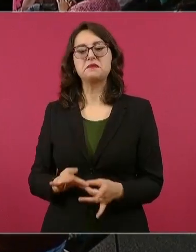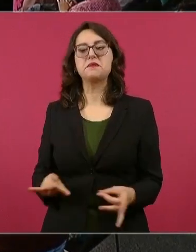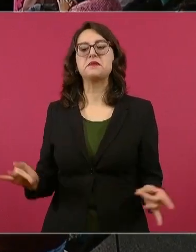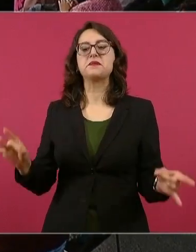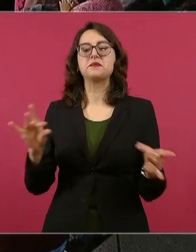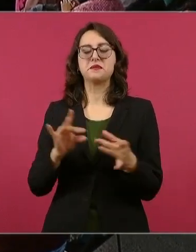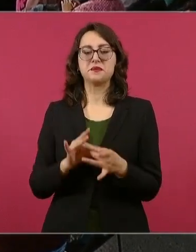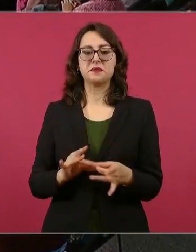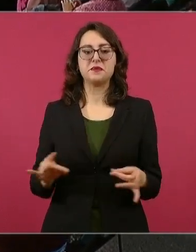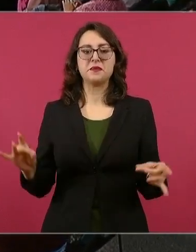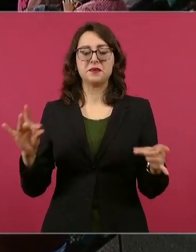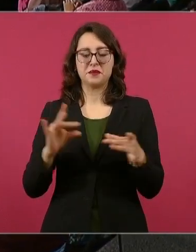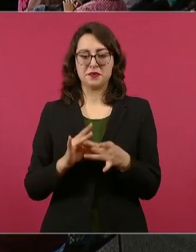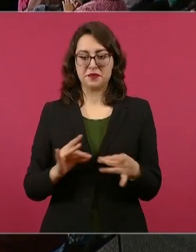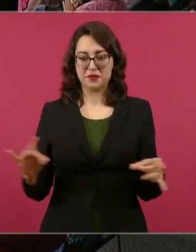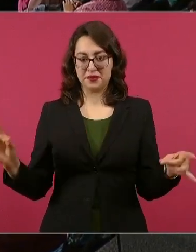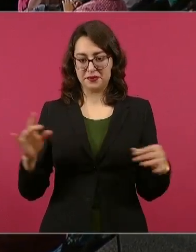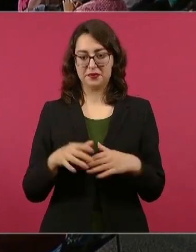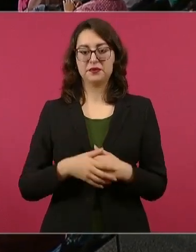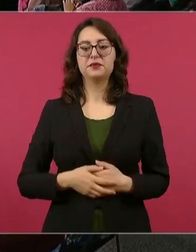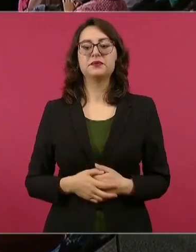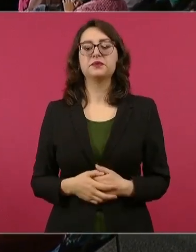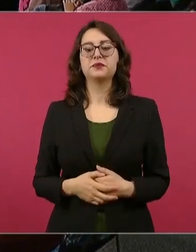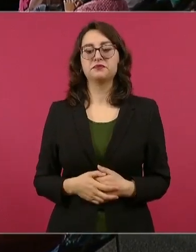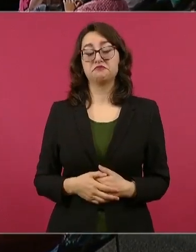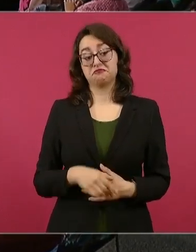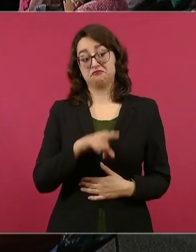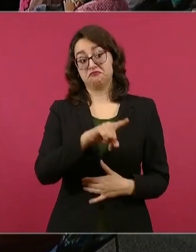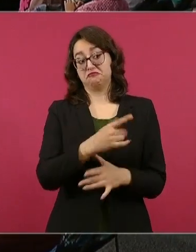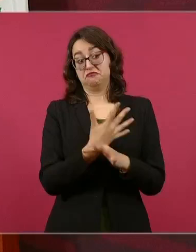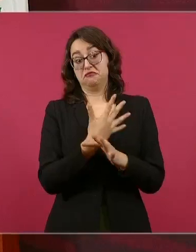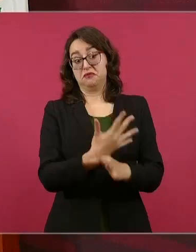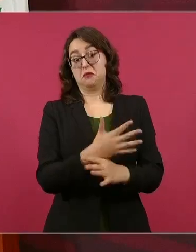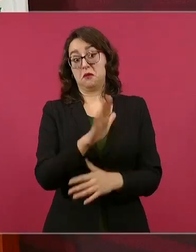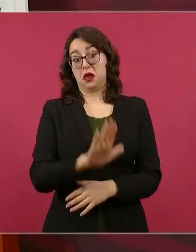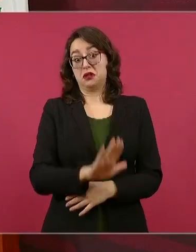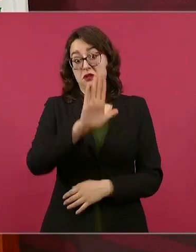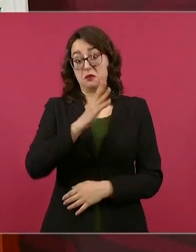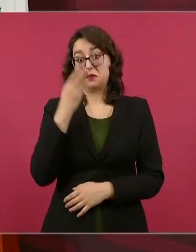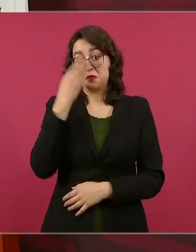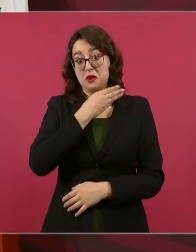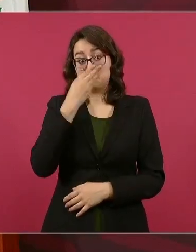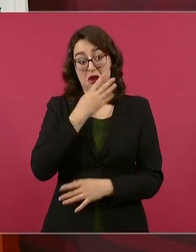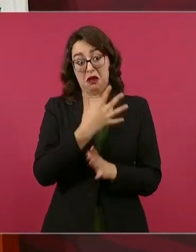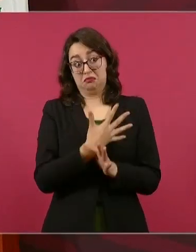El Evangelio según la señora Dreser.